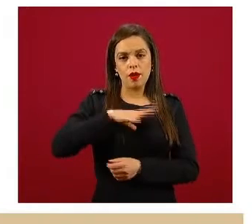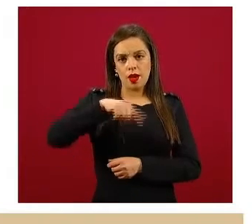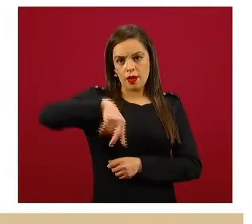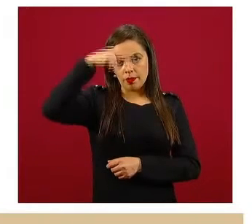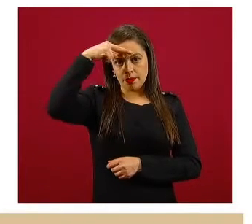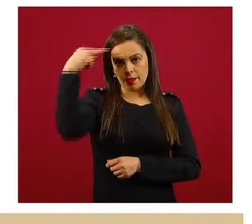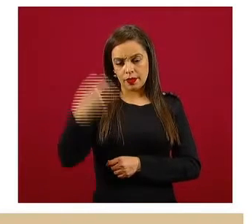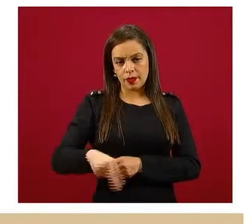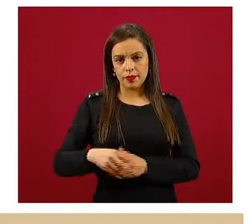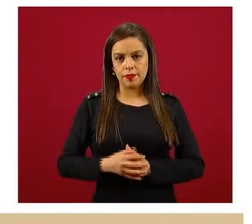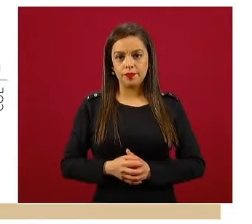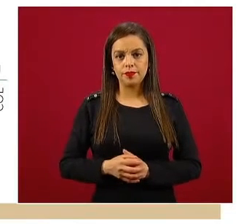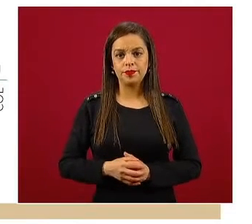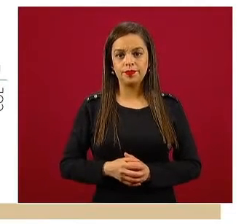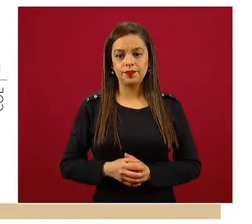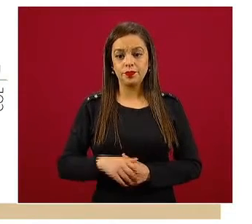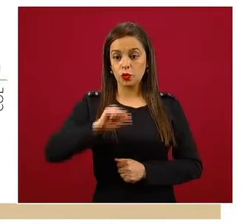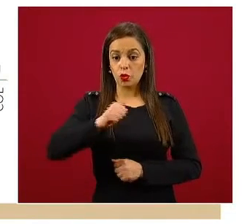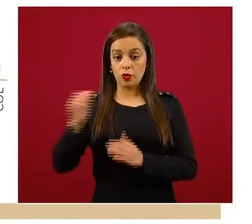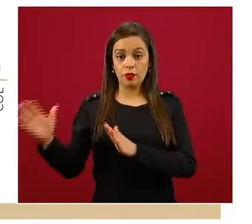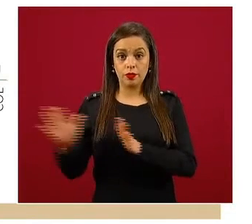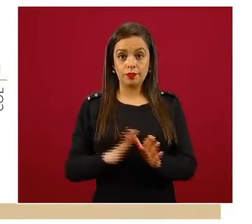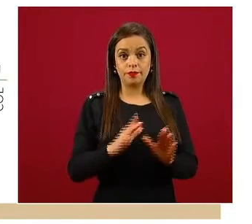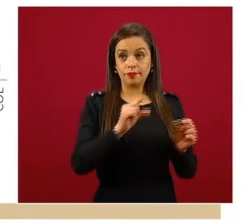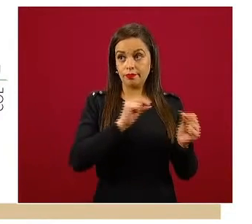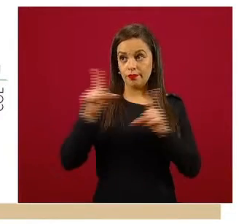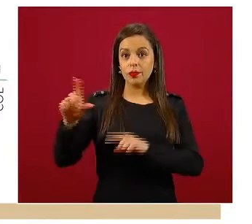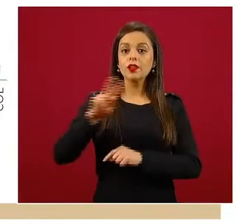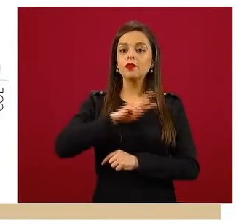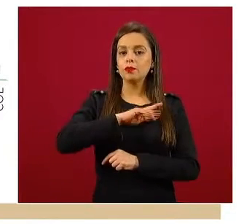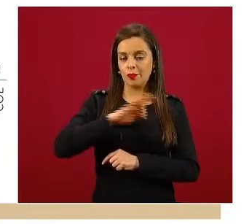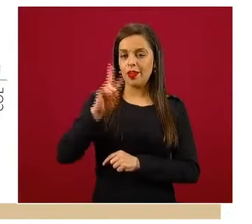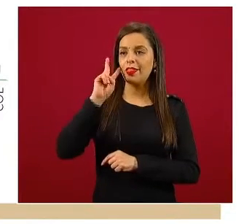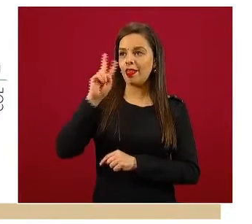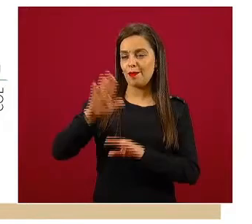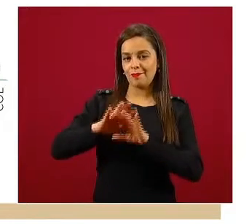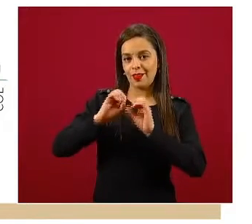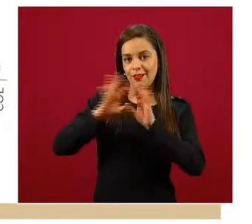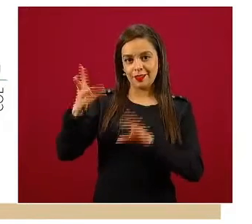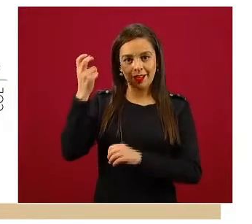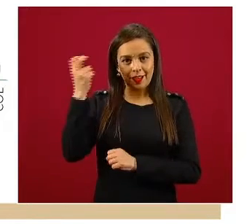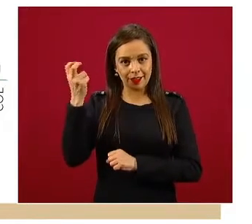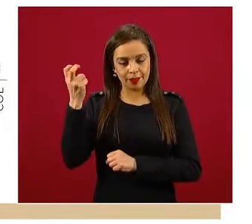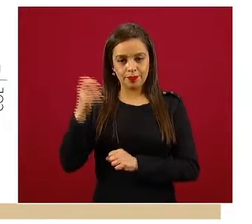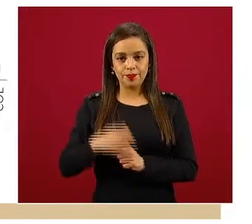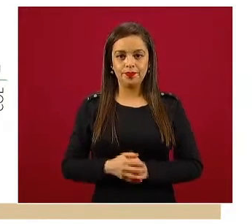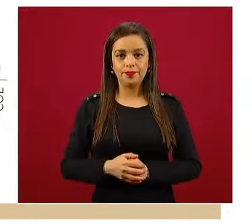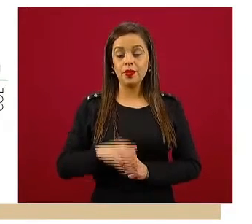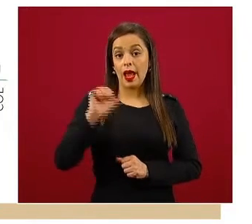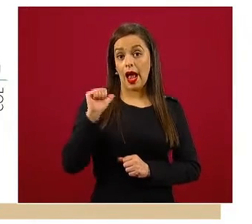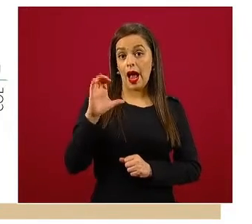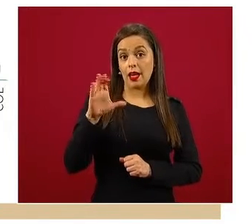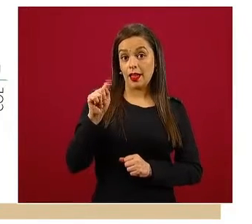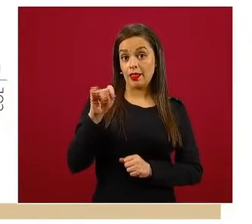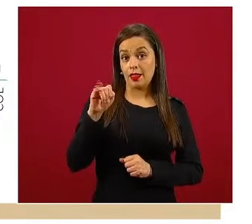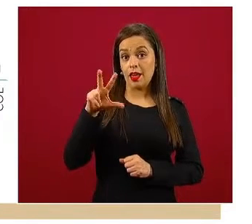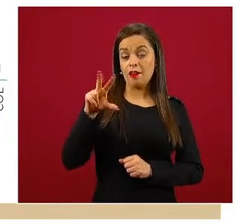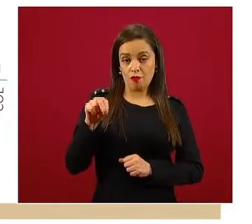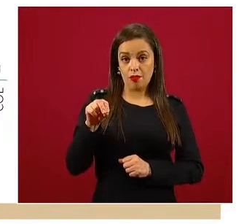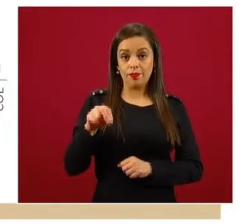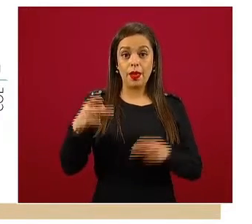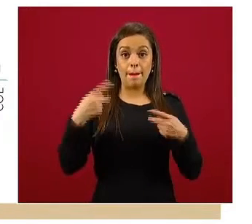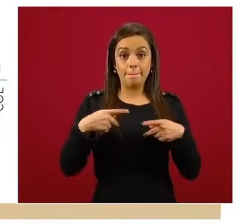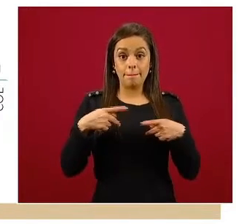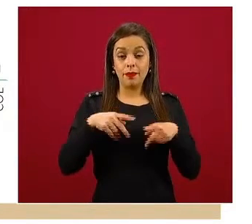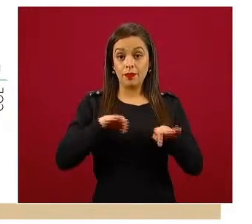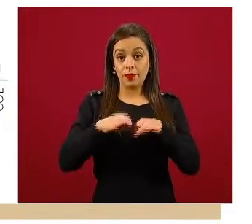precisamente vamos a poder ver esta situación. Aquí está los casos activos, es decir, el personal de salud que